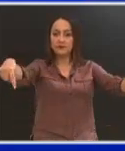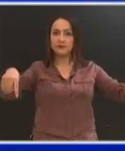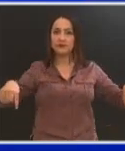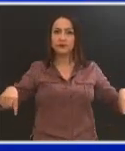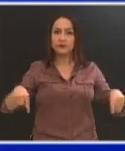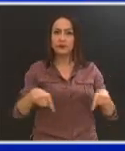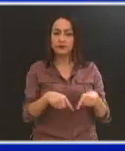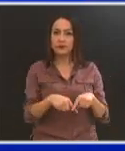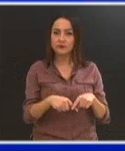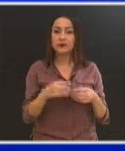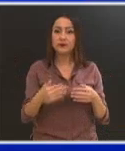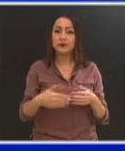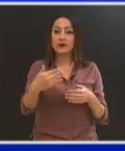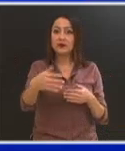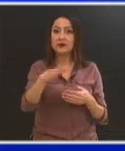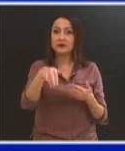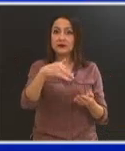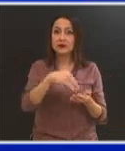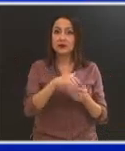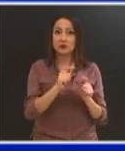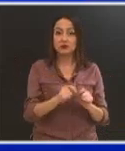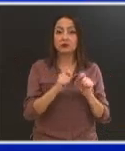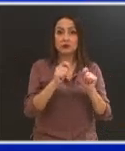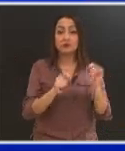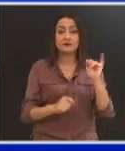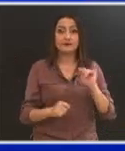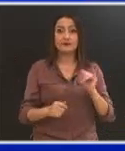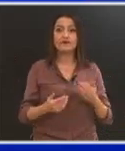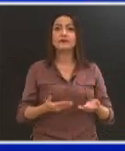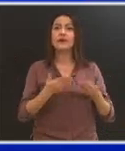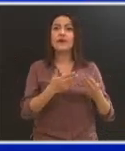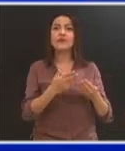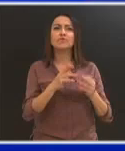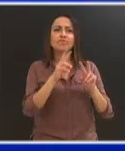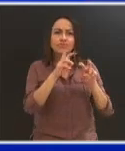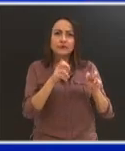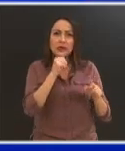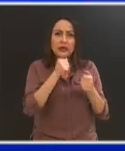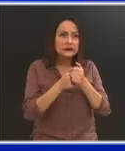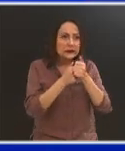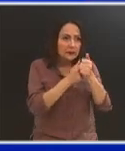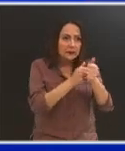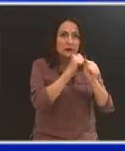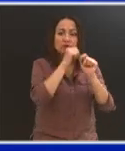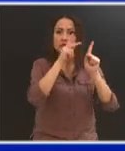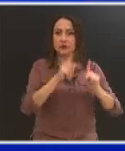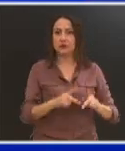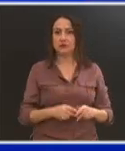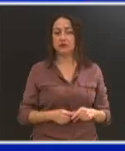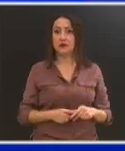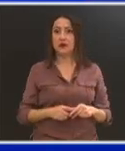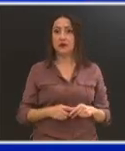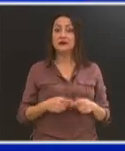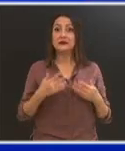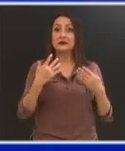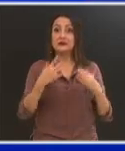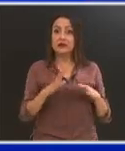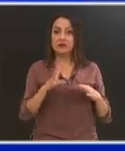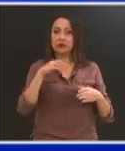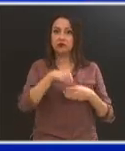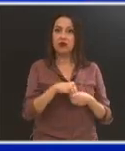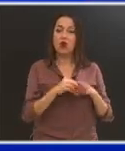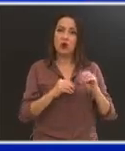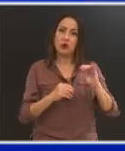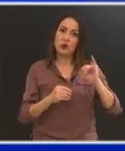vía principal frente al centro educativo y también se dan a la tarea de dar el seguimiento a estas personas hasta que ya interviene el